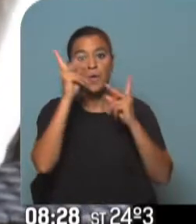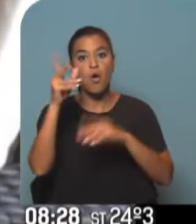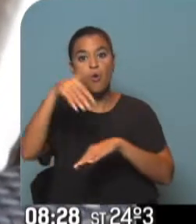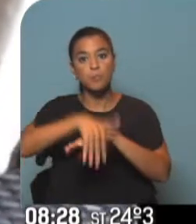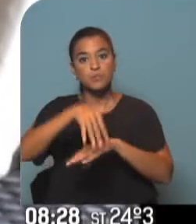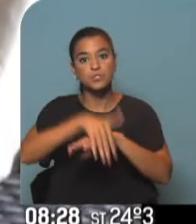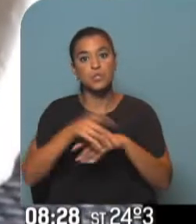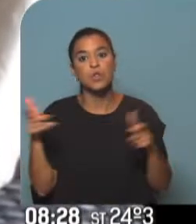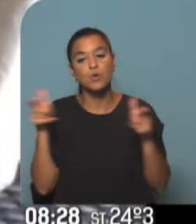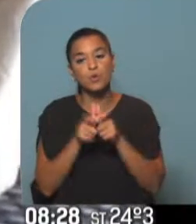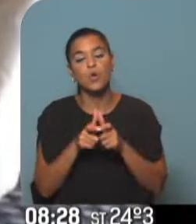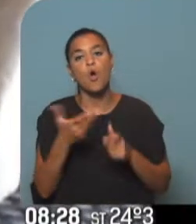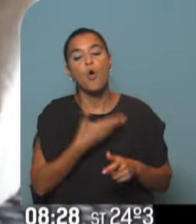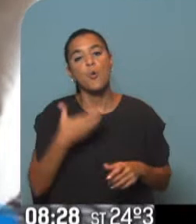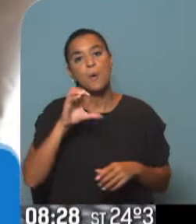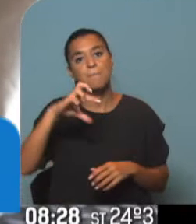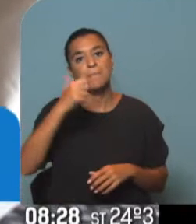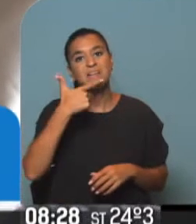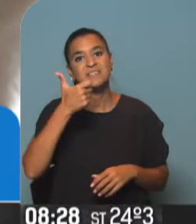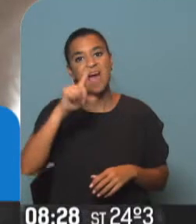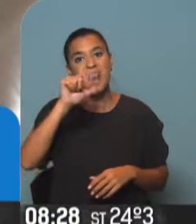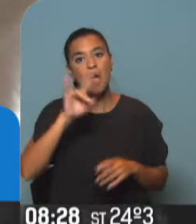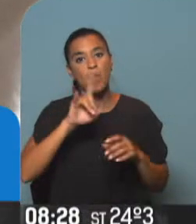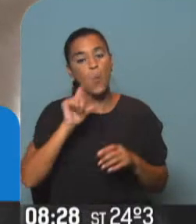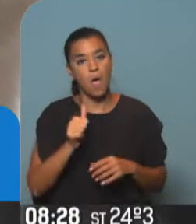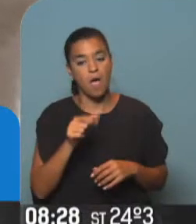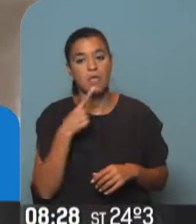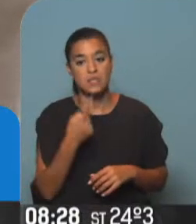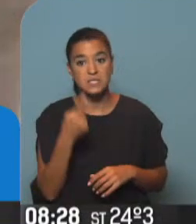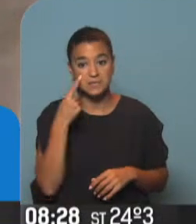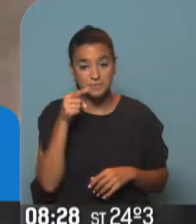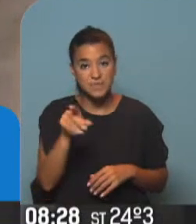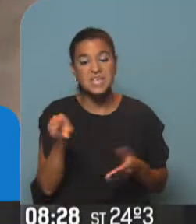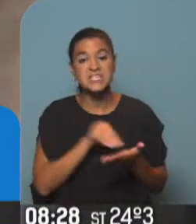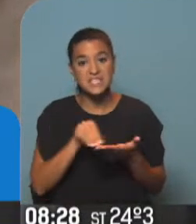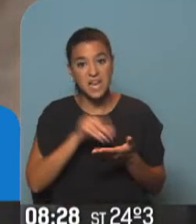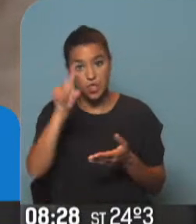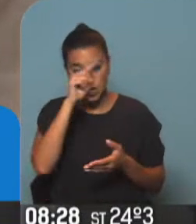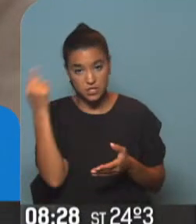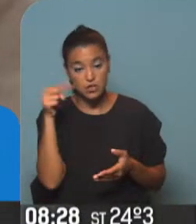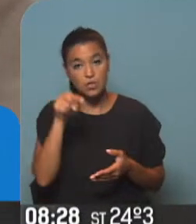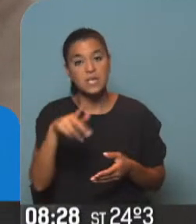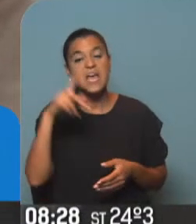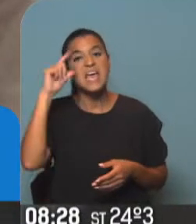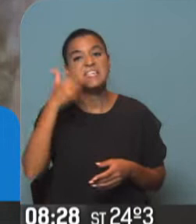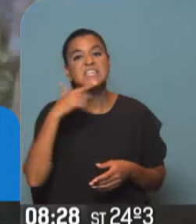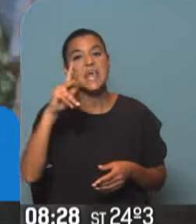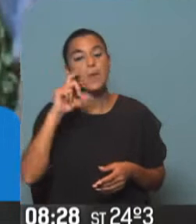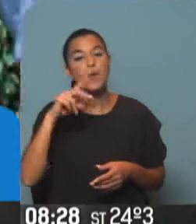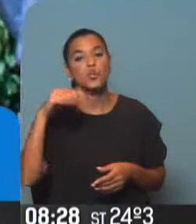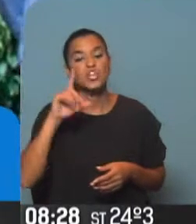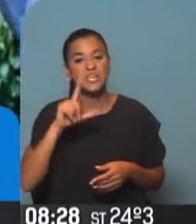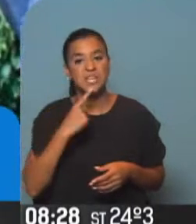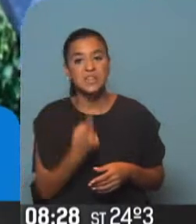reunió con el gobernador hugo passalacqua también con ahí como estamos viendo el senador nacional humberto schiavoni la vicepresidenta